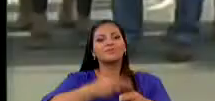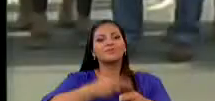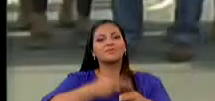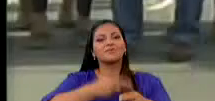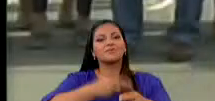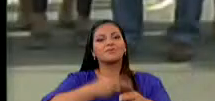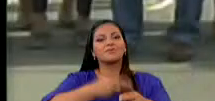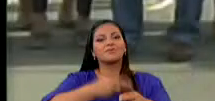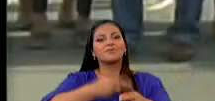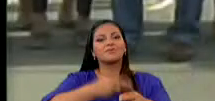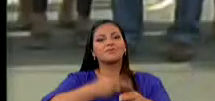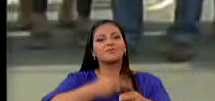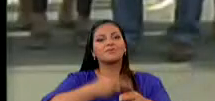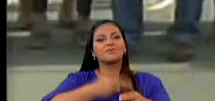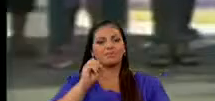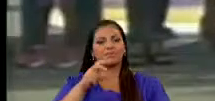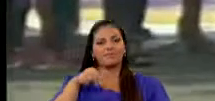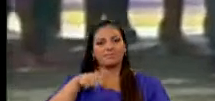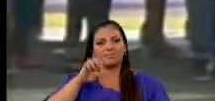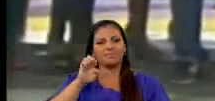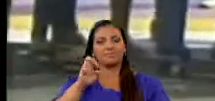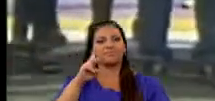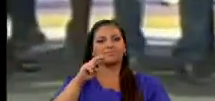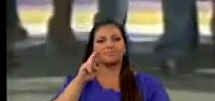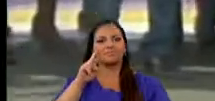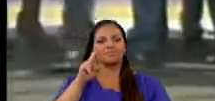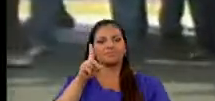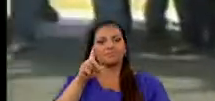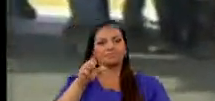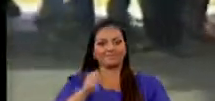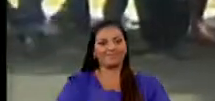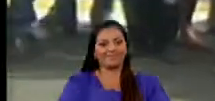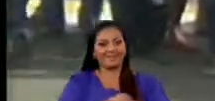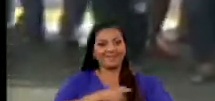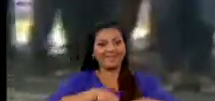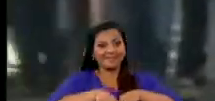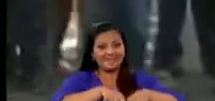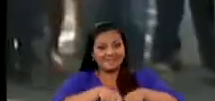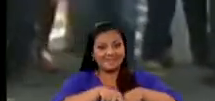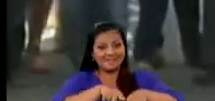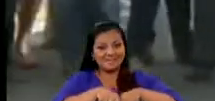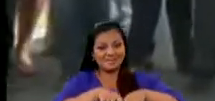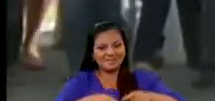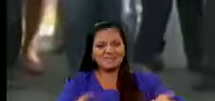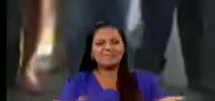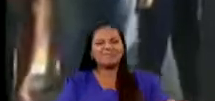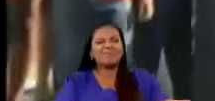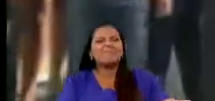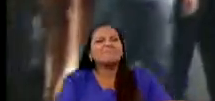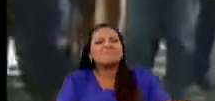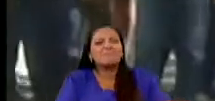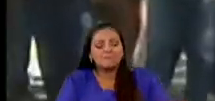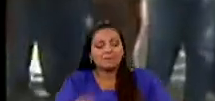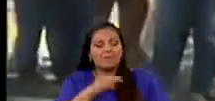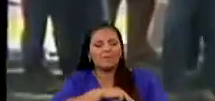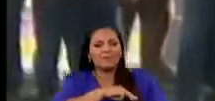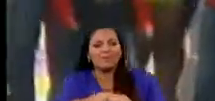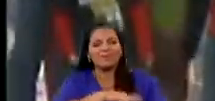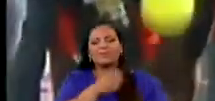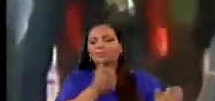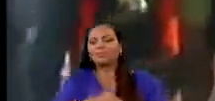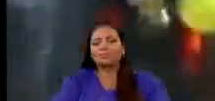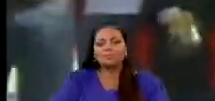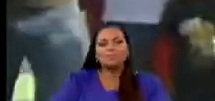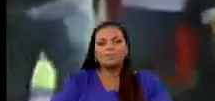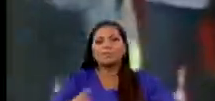ganadores del concurso Mejoremos Nuestra Cuadra que organiza el municipio de Guayaquil. Hay algarabía, hay satisfacción por